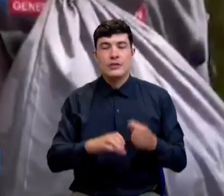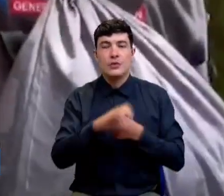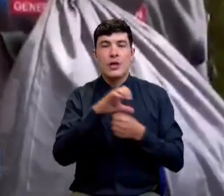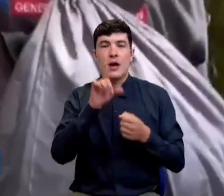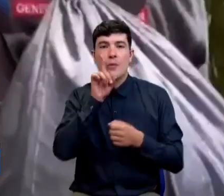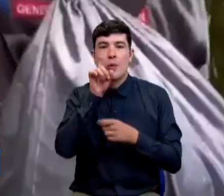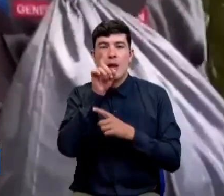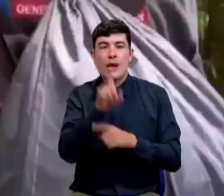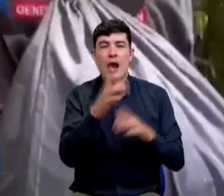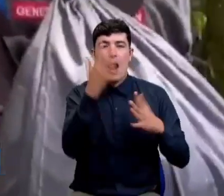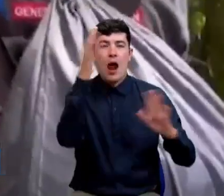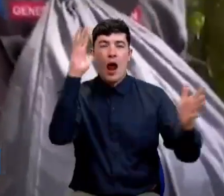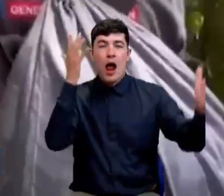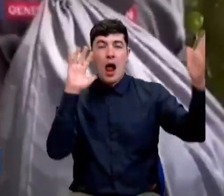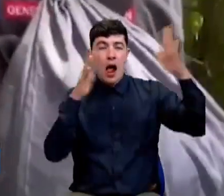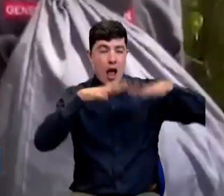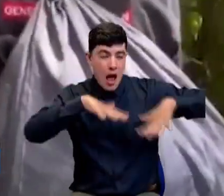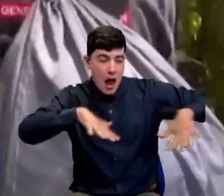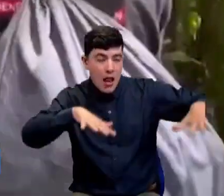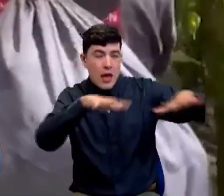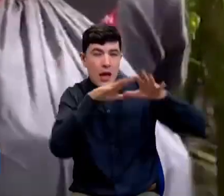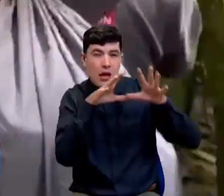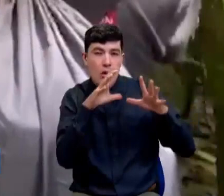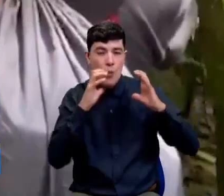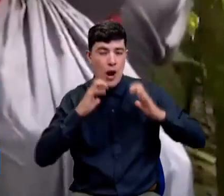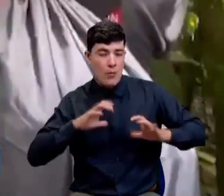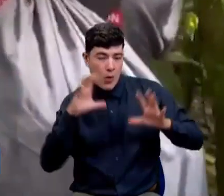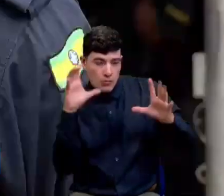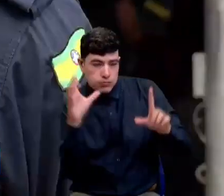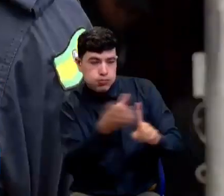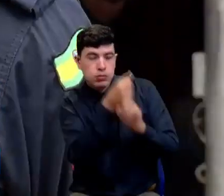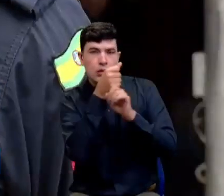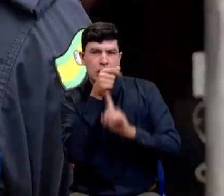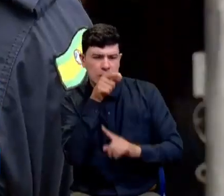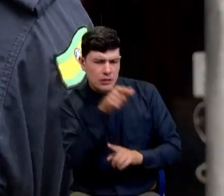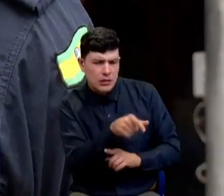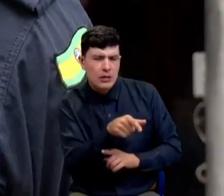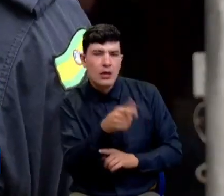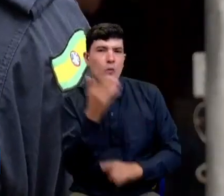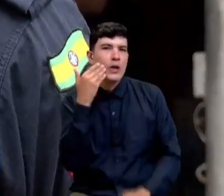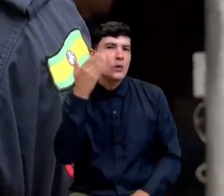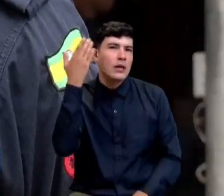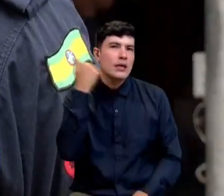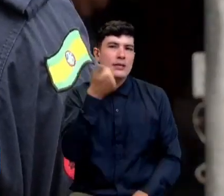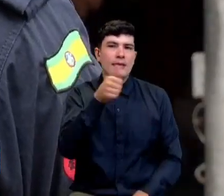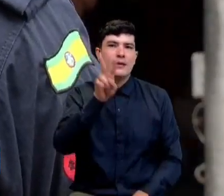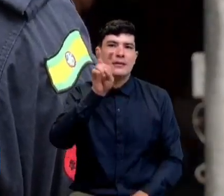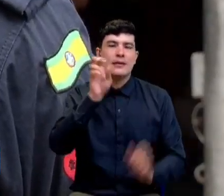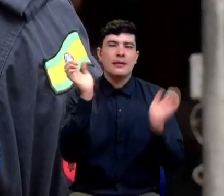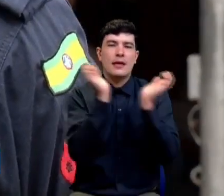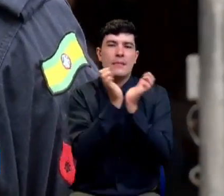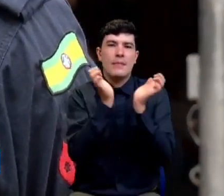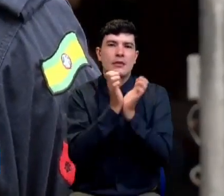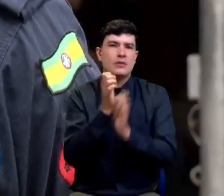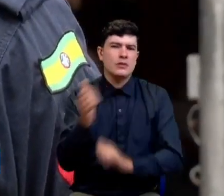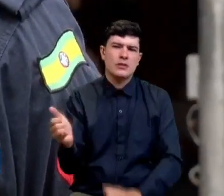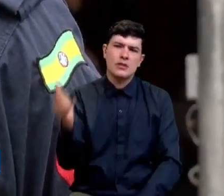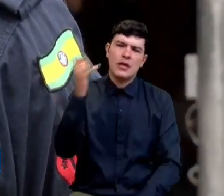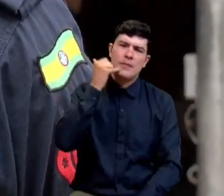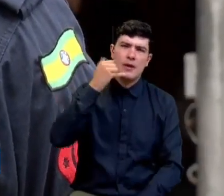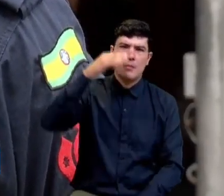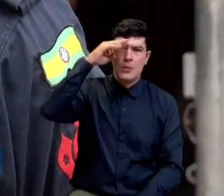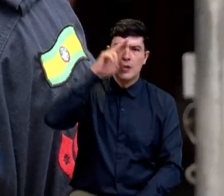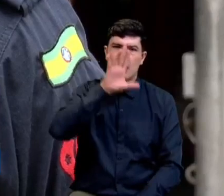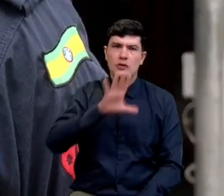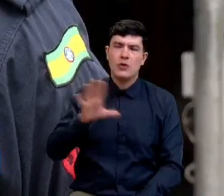del hijo del exconcejal de Cúcuta, Carlos Camero. Sí, el 17 de mayo, más o menos sobre las 11:30 de la mañana, recibimos una llamada de la